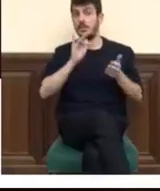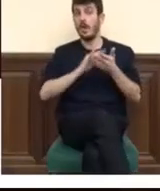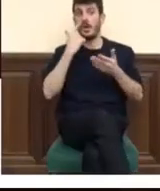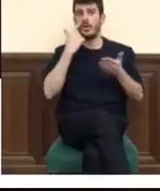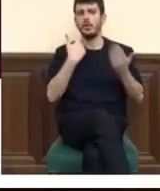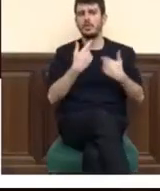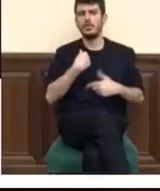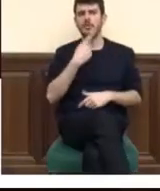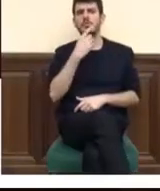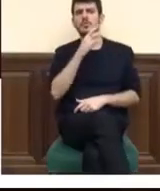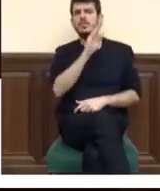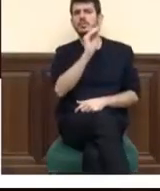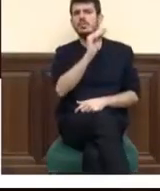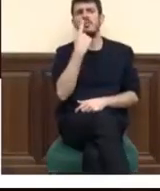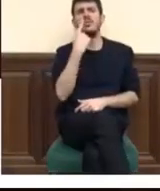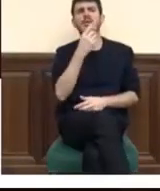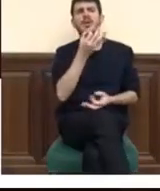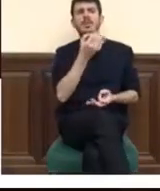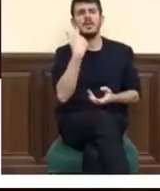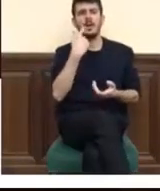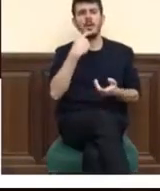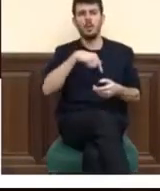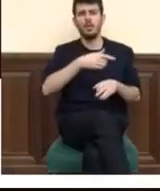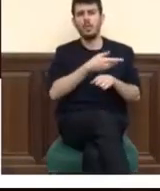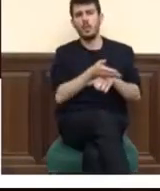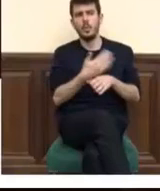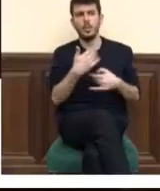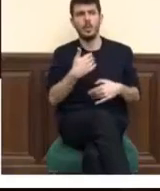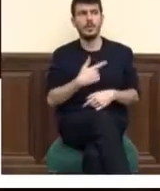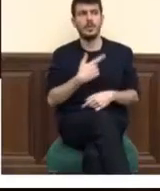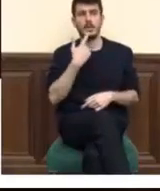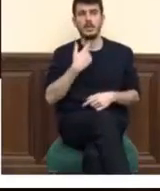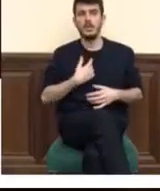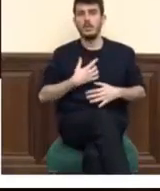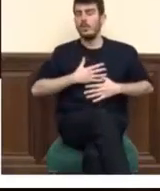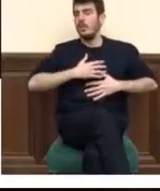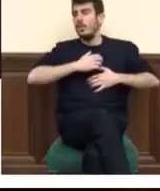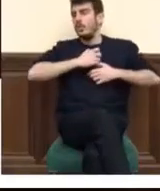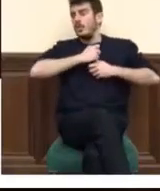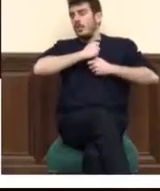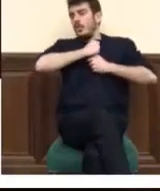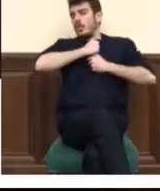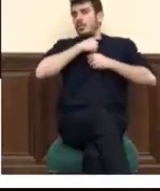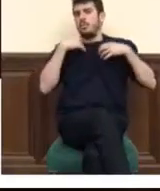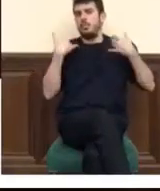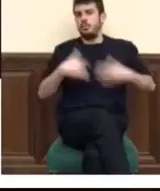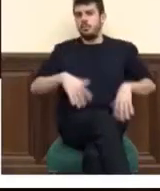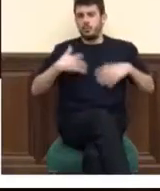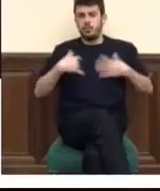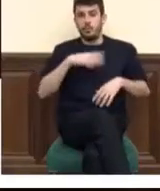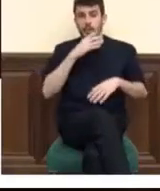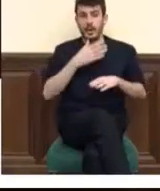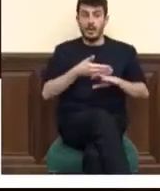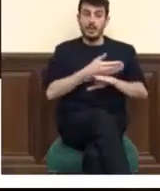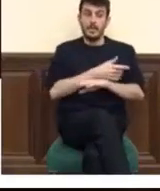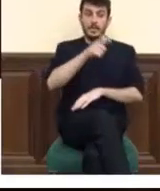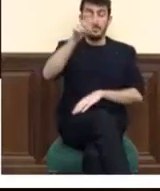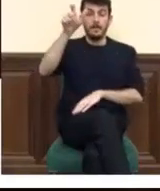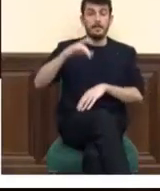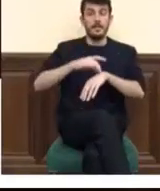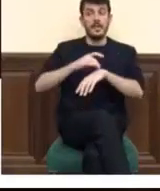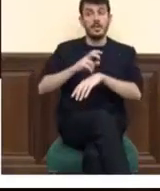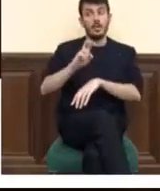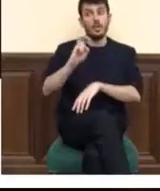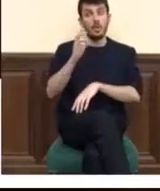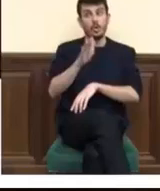Raquel, qué demora tienes hoy, cómo vas. Y me ha dicho, mira, estoy agobiadísima. Estoy agobiadísima porque la otra pediatra del turno de